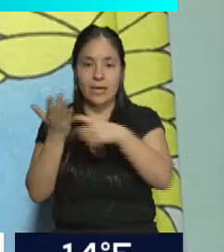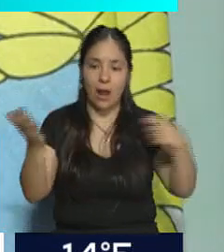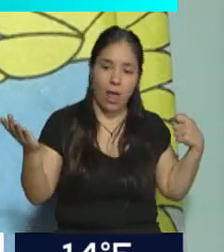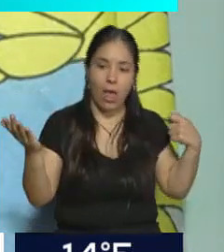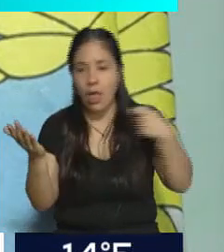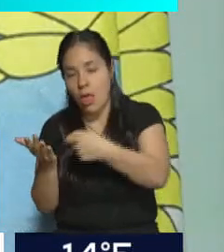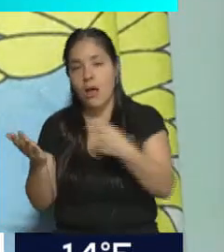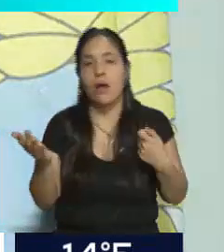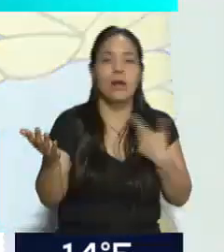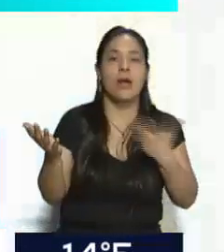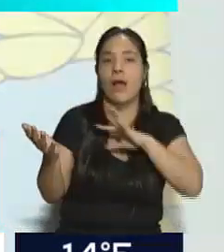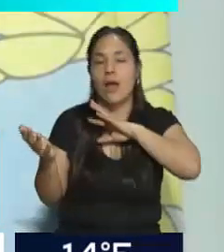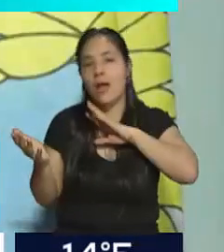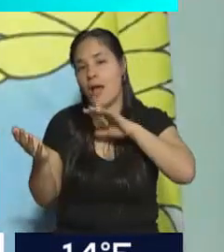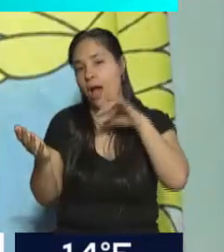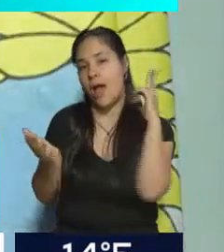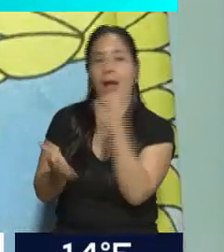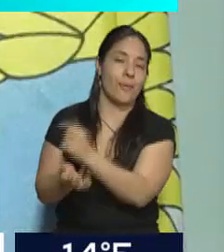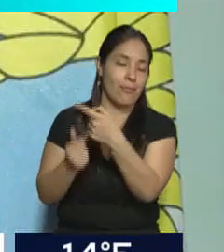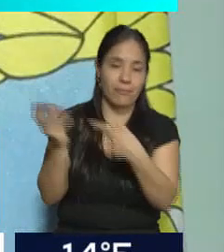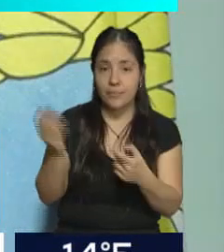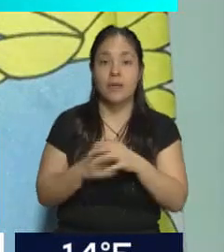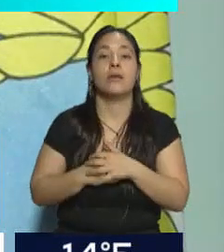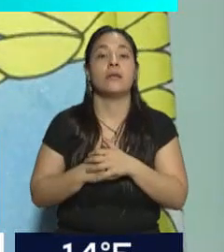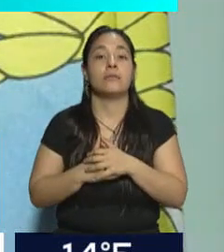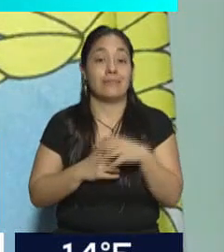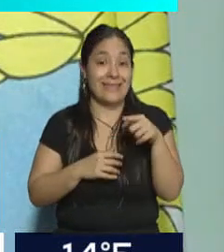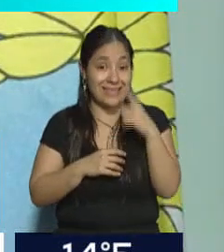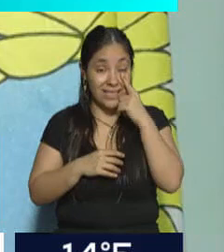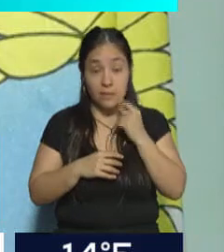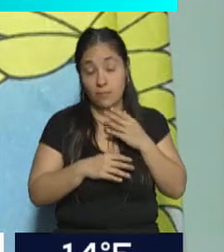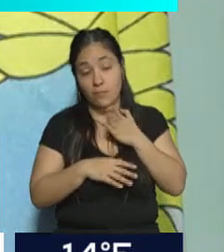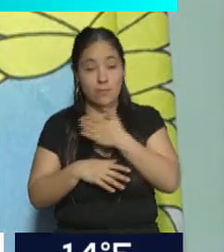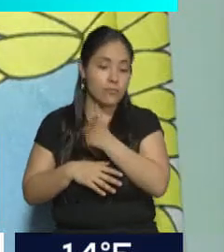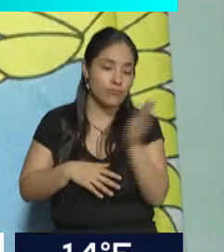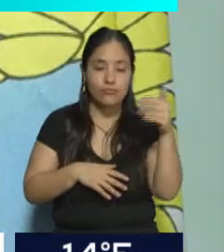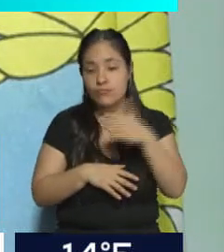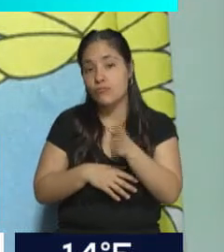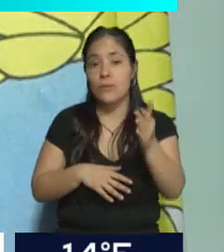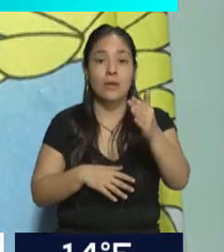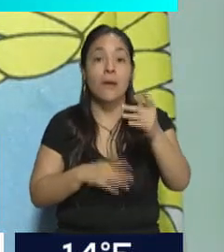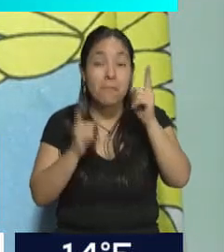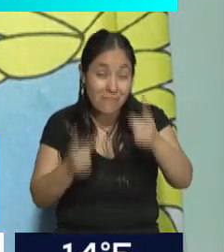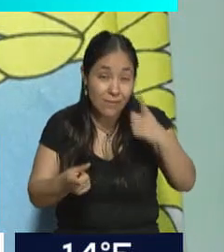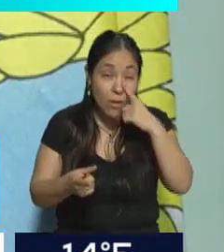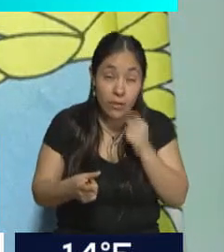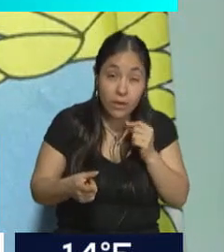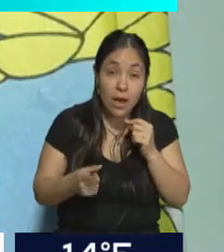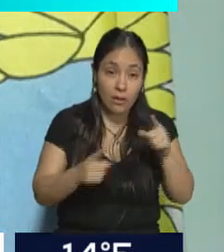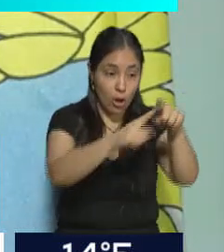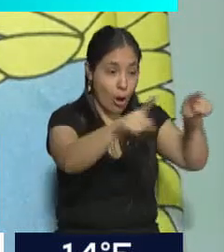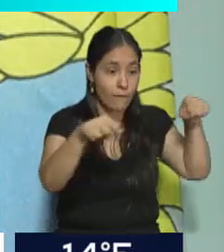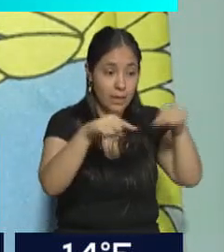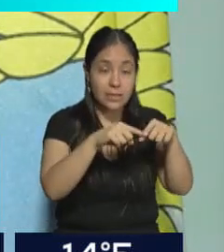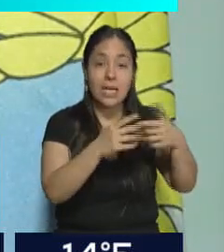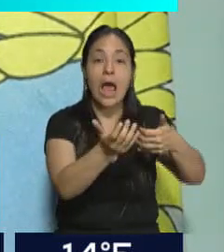la guardia que tenía en un debate judicial ese día que fuimos habría desaparecido una escopeta